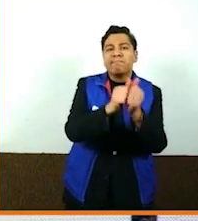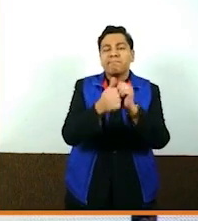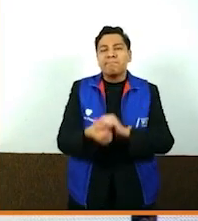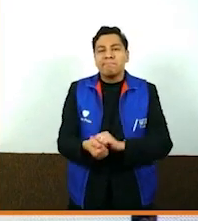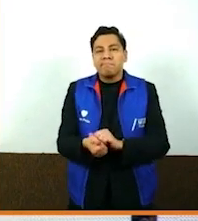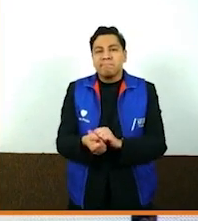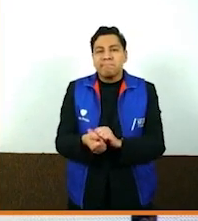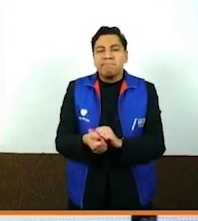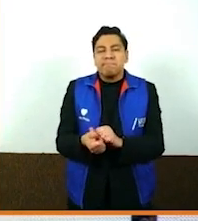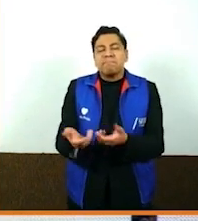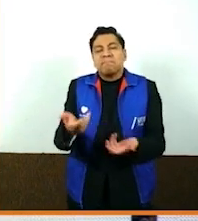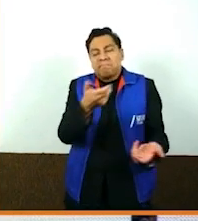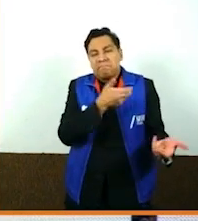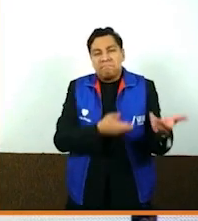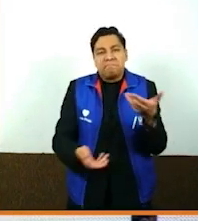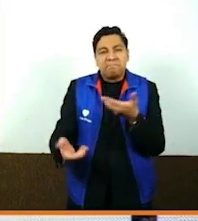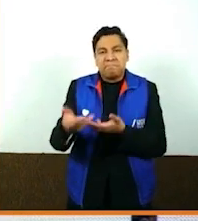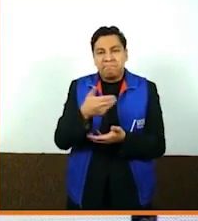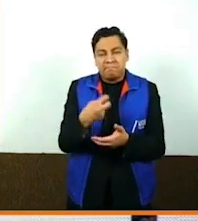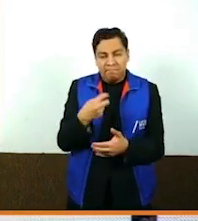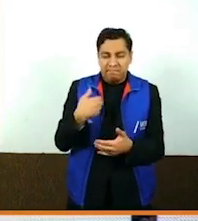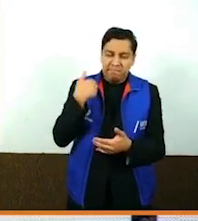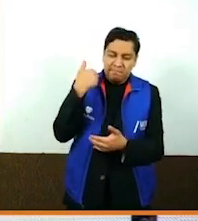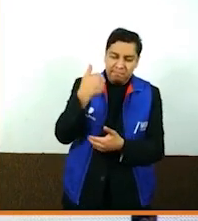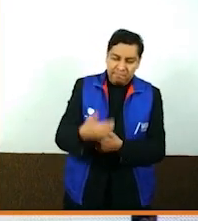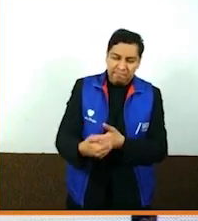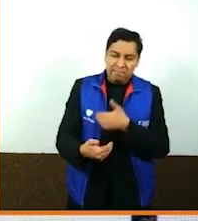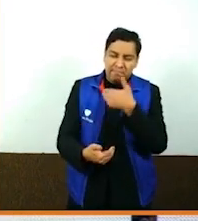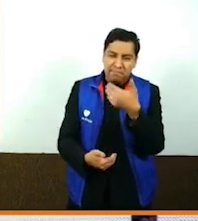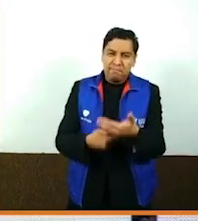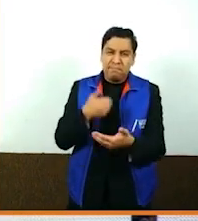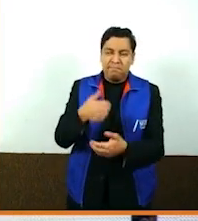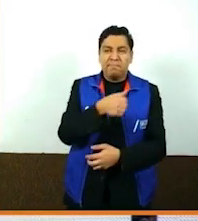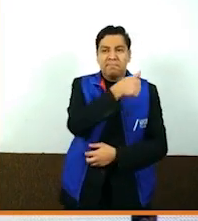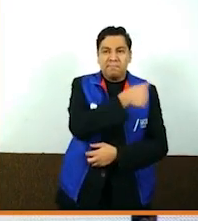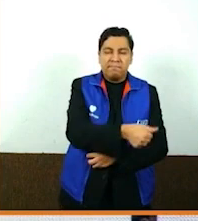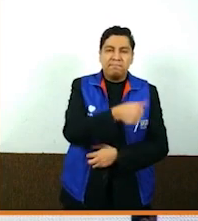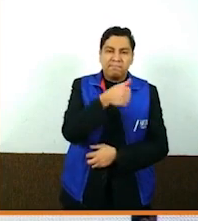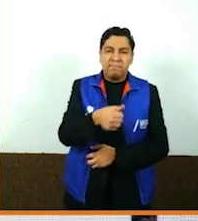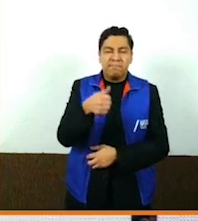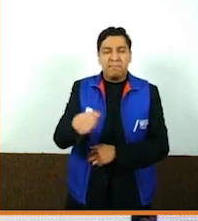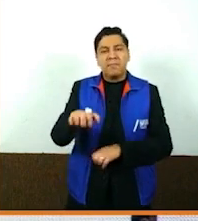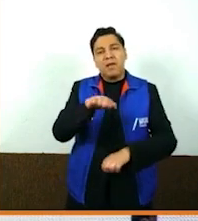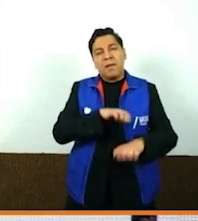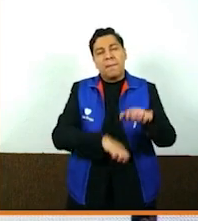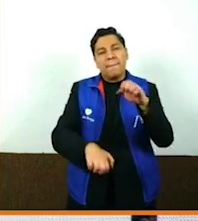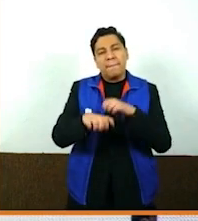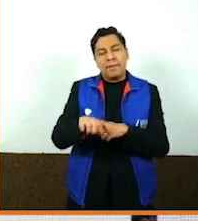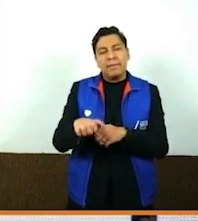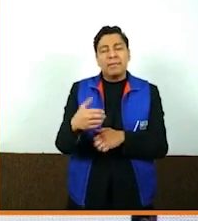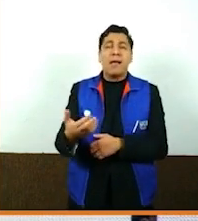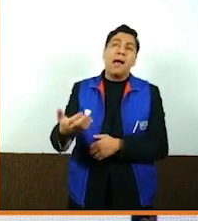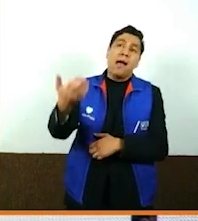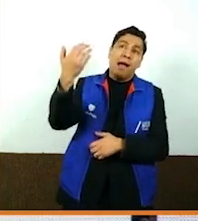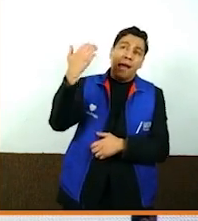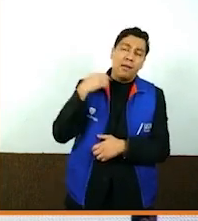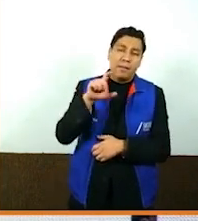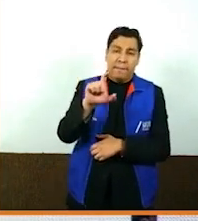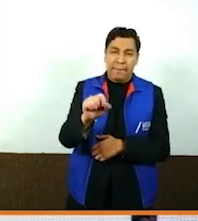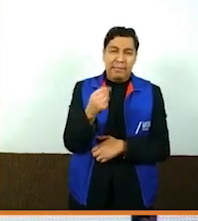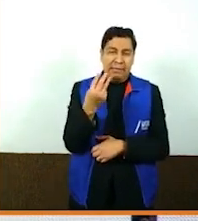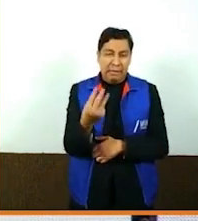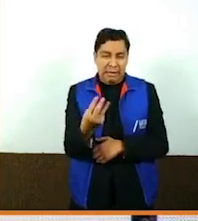que este es el proceso que han ido haciendo cada una de las empresas que hace 23 años o 16